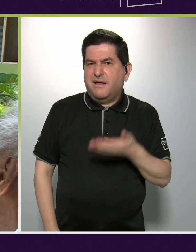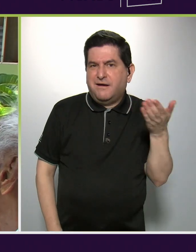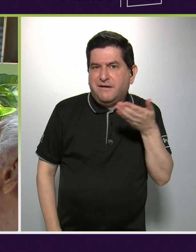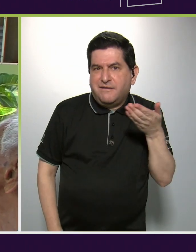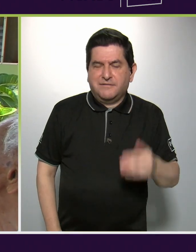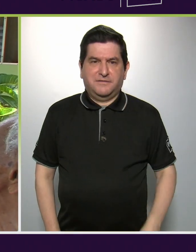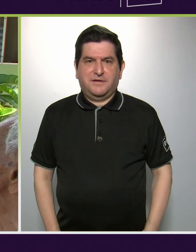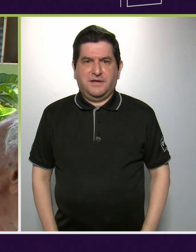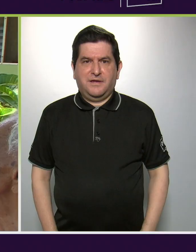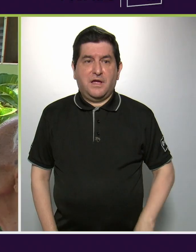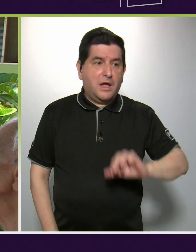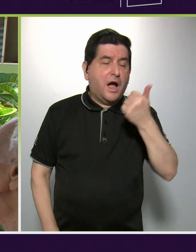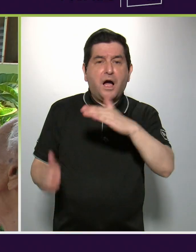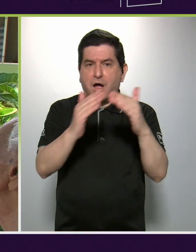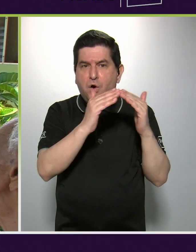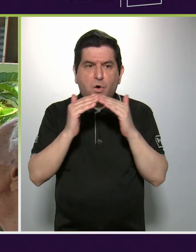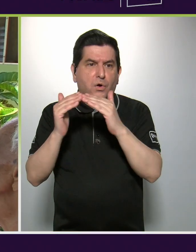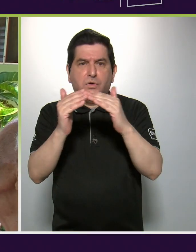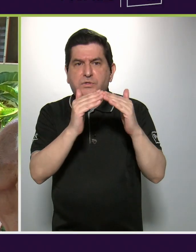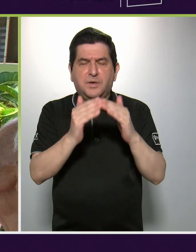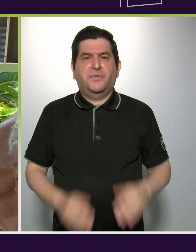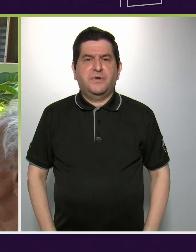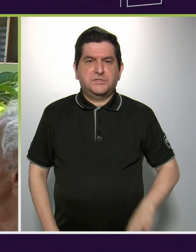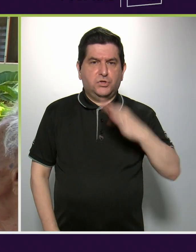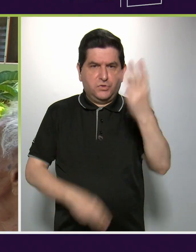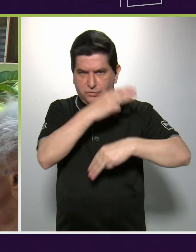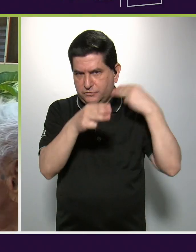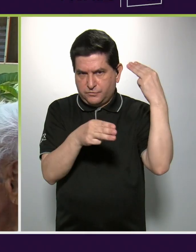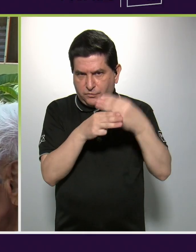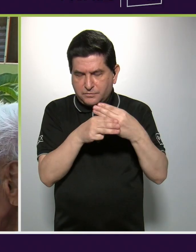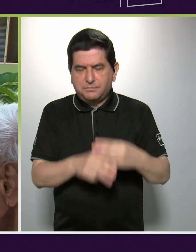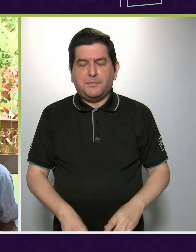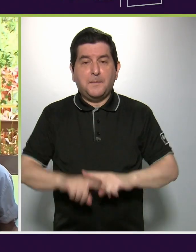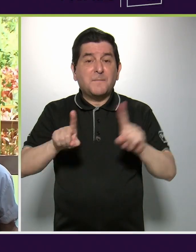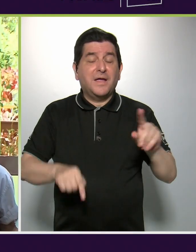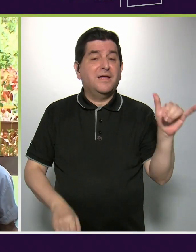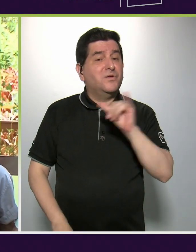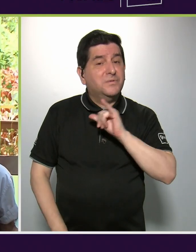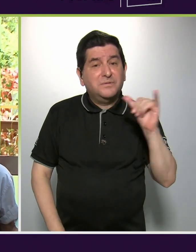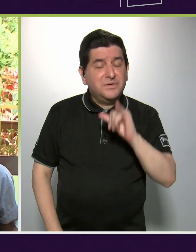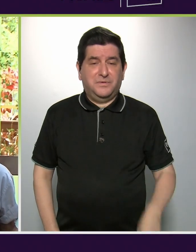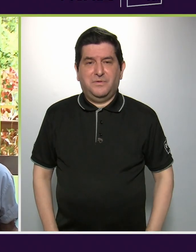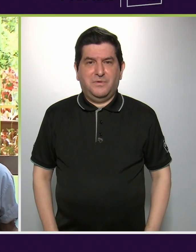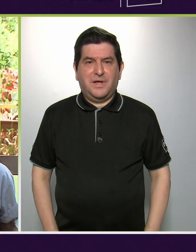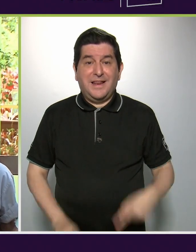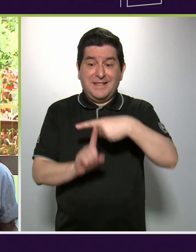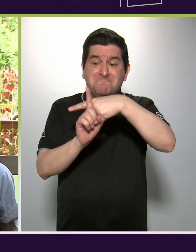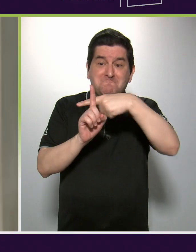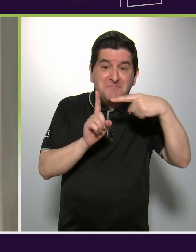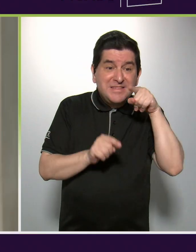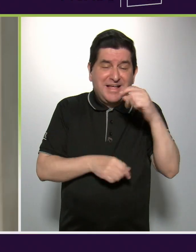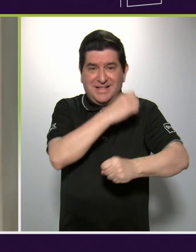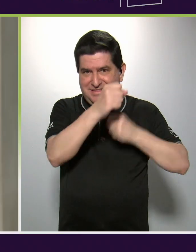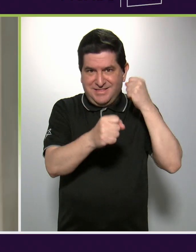a la demás población a nivel mundial, también es cierto que más de la mitad